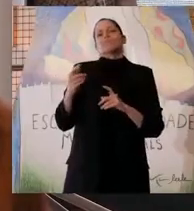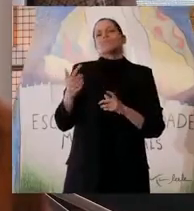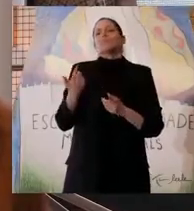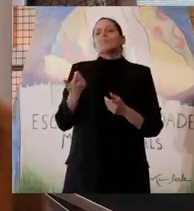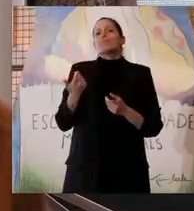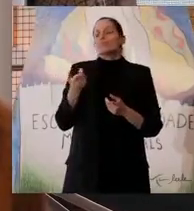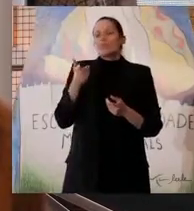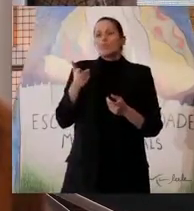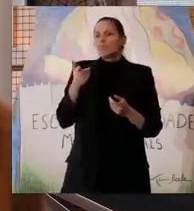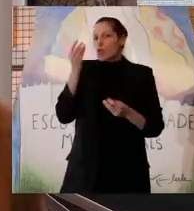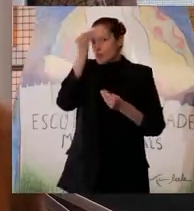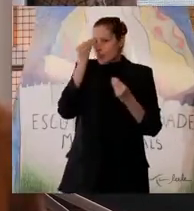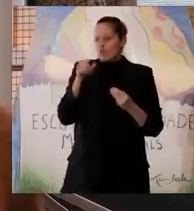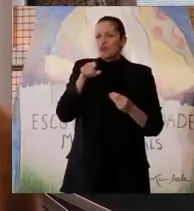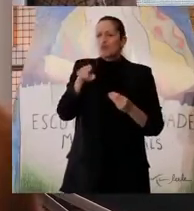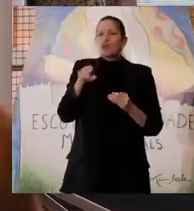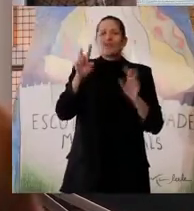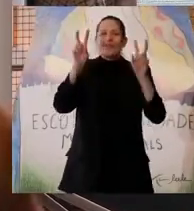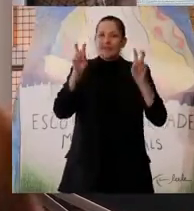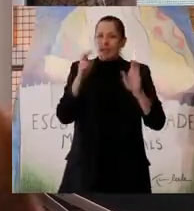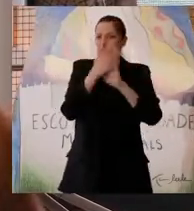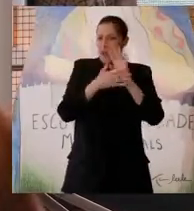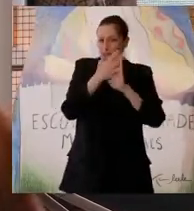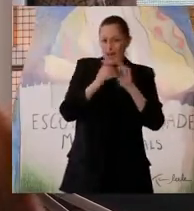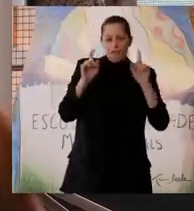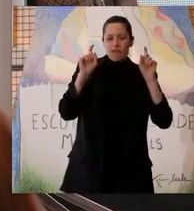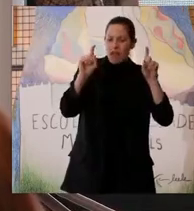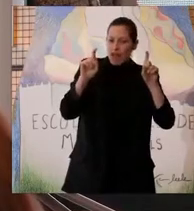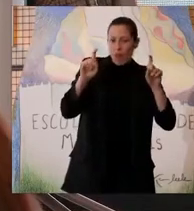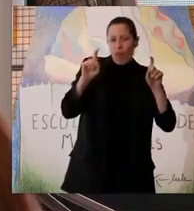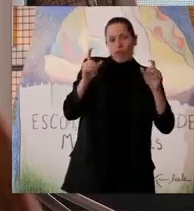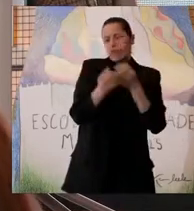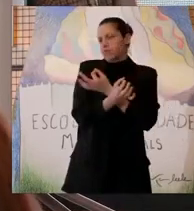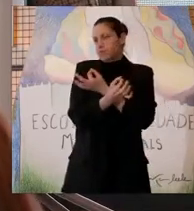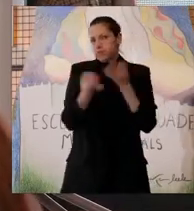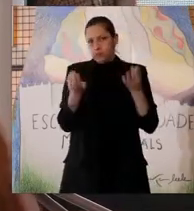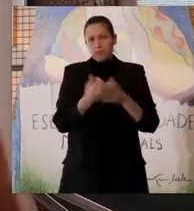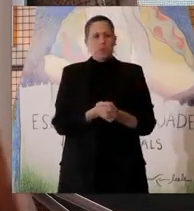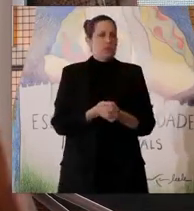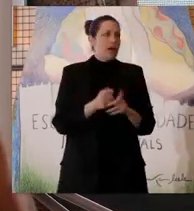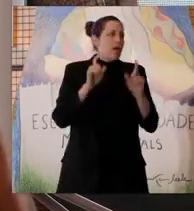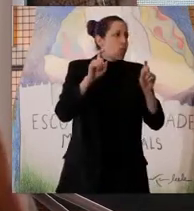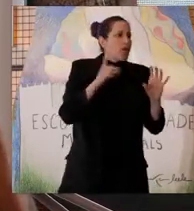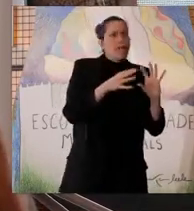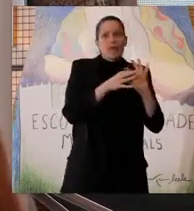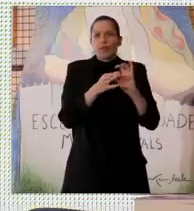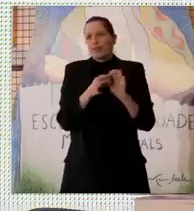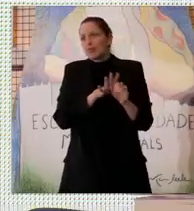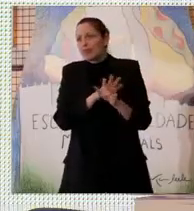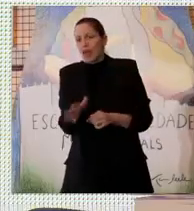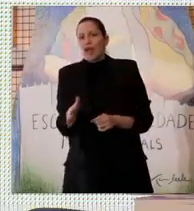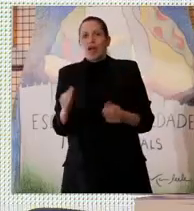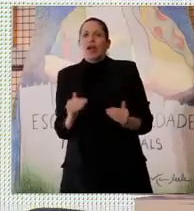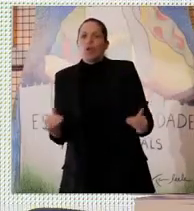en el clavo hablando de educación la educación o sea para la igualdad para todo para